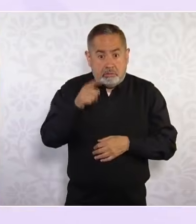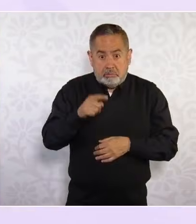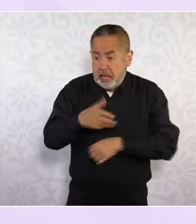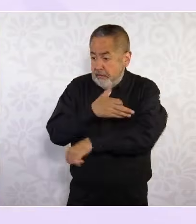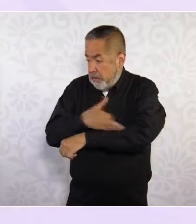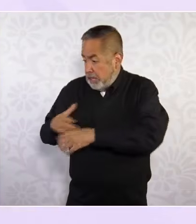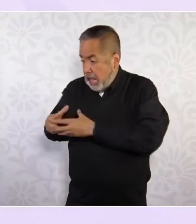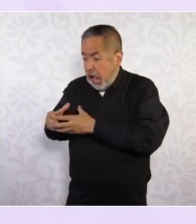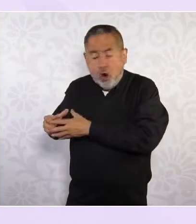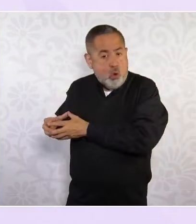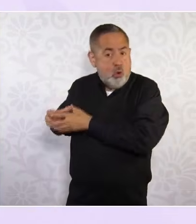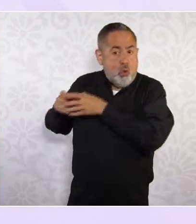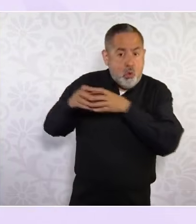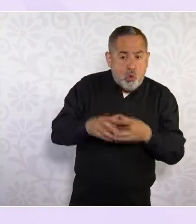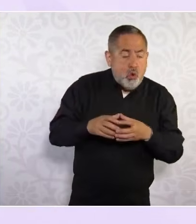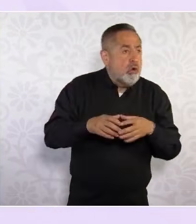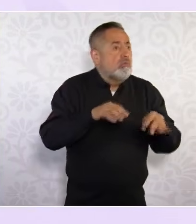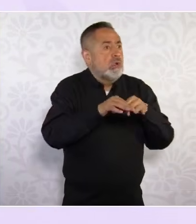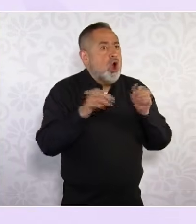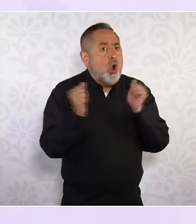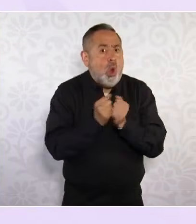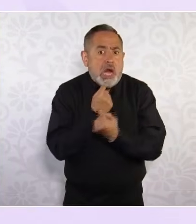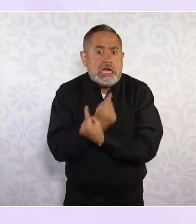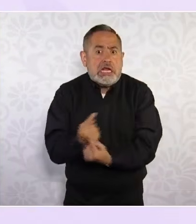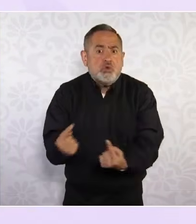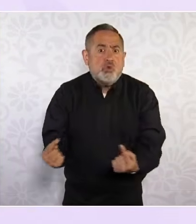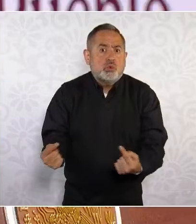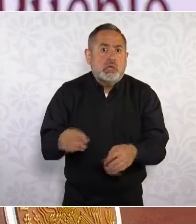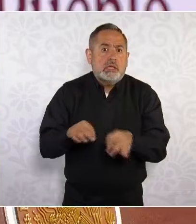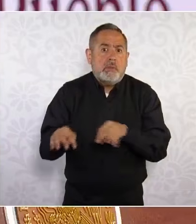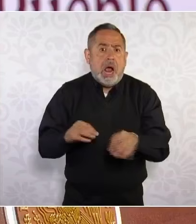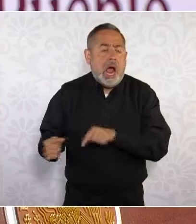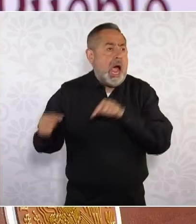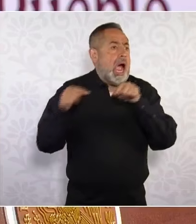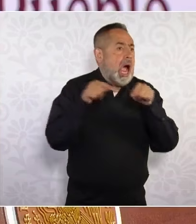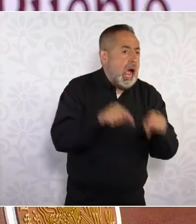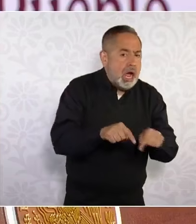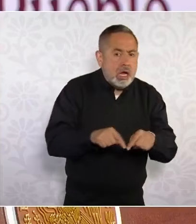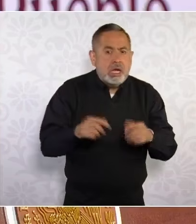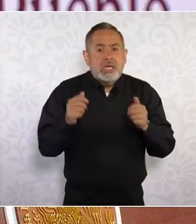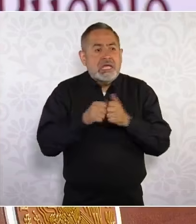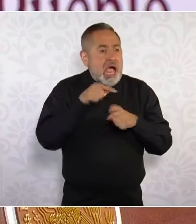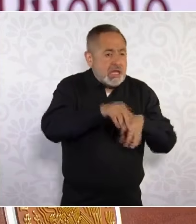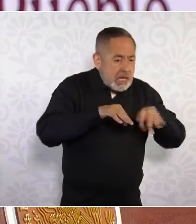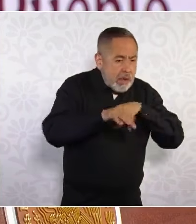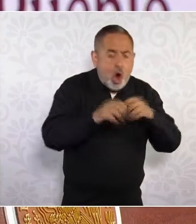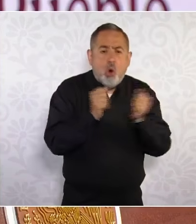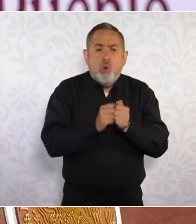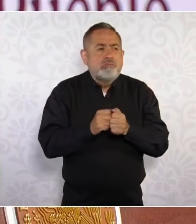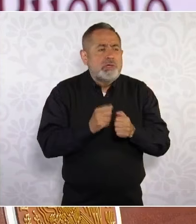familias a trabajar, mucho trabajo infantil y además con muchísimo plaguicida, es